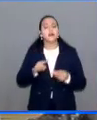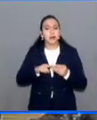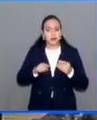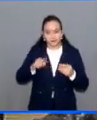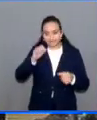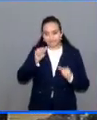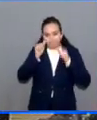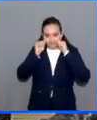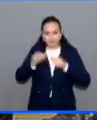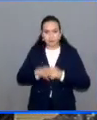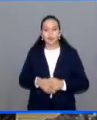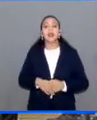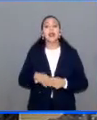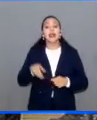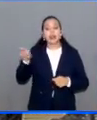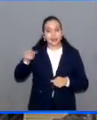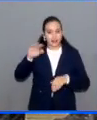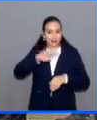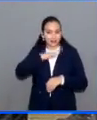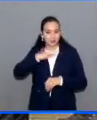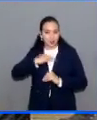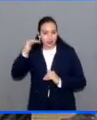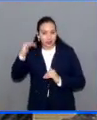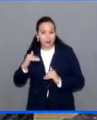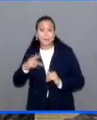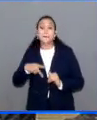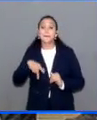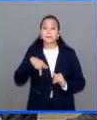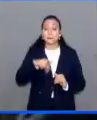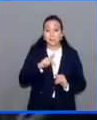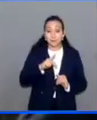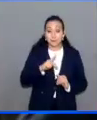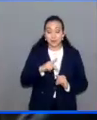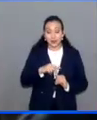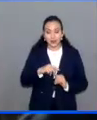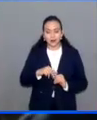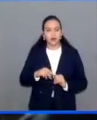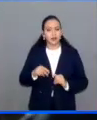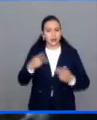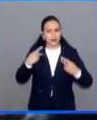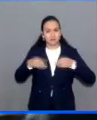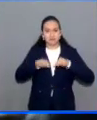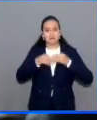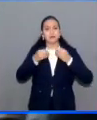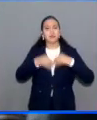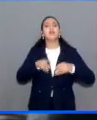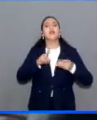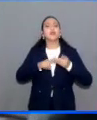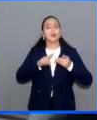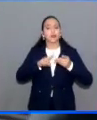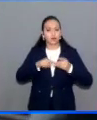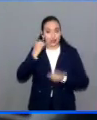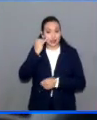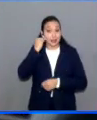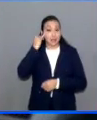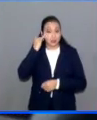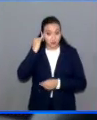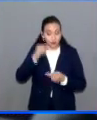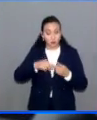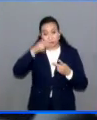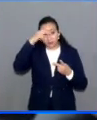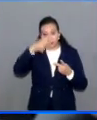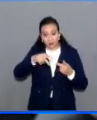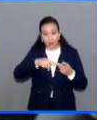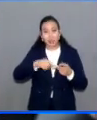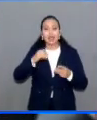desplazando a España, mientras que los niveles más bajos de desempleo se observaron en Japón, México, Israel y